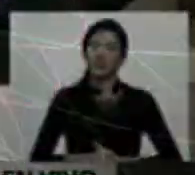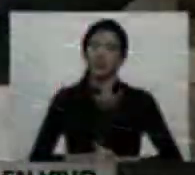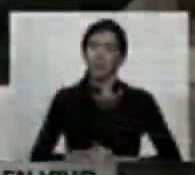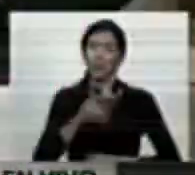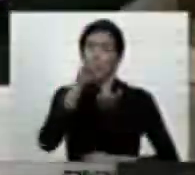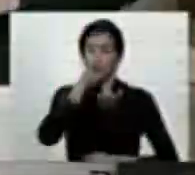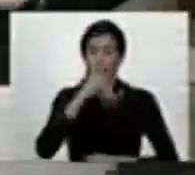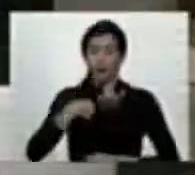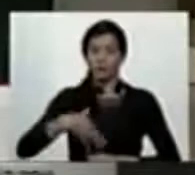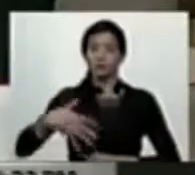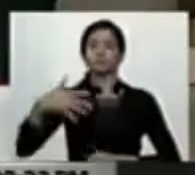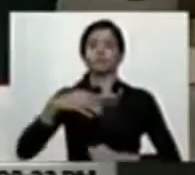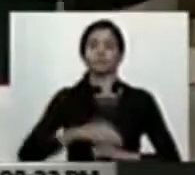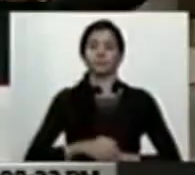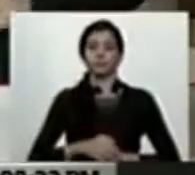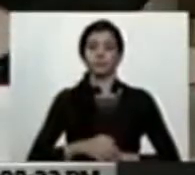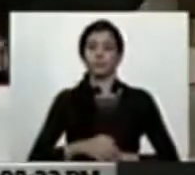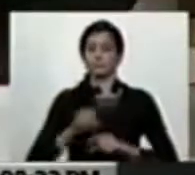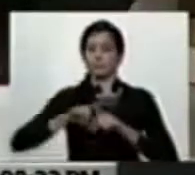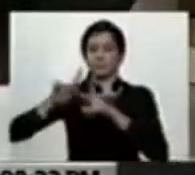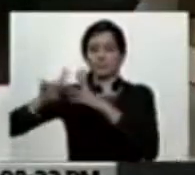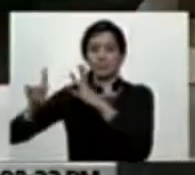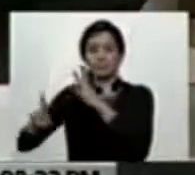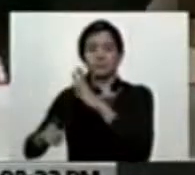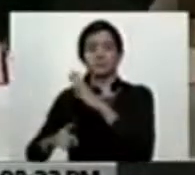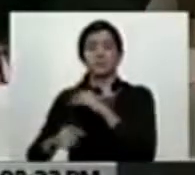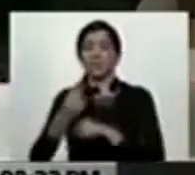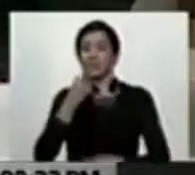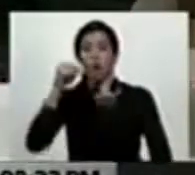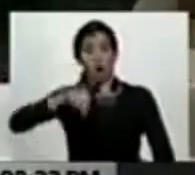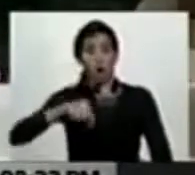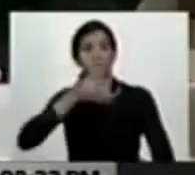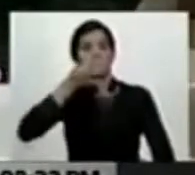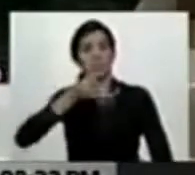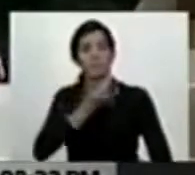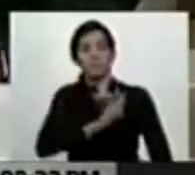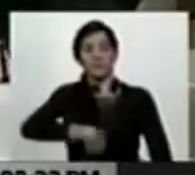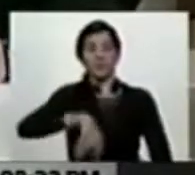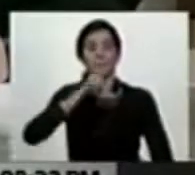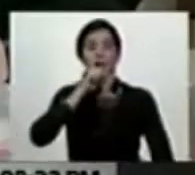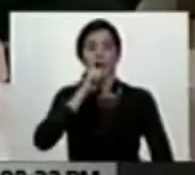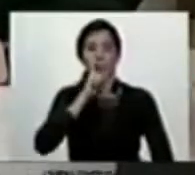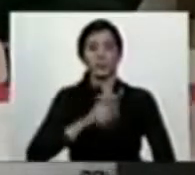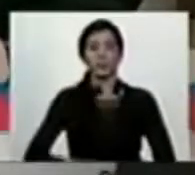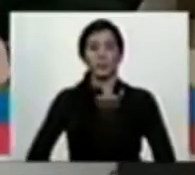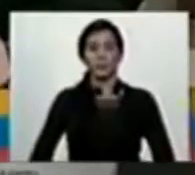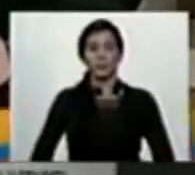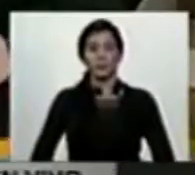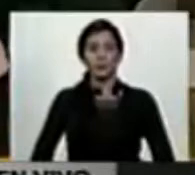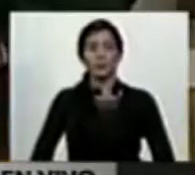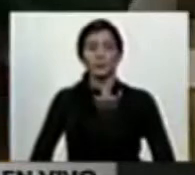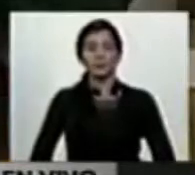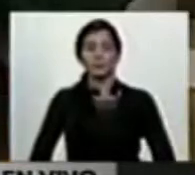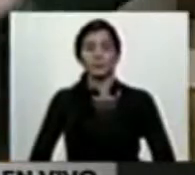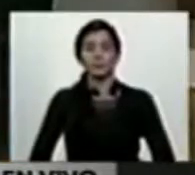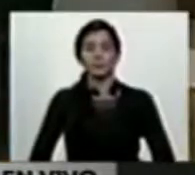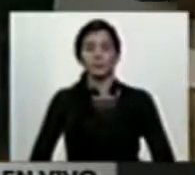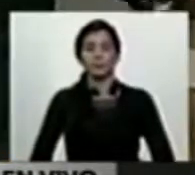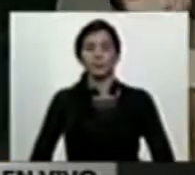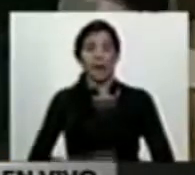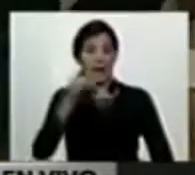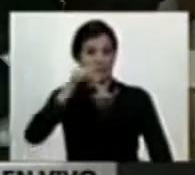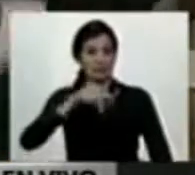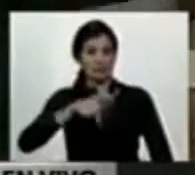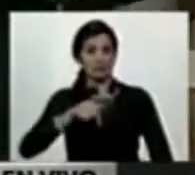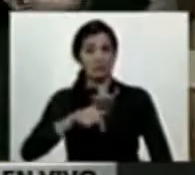año de despliegue de fuerzas. Así ha calificado el presidente de la República, Nicolás Maduro Moros,